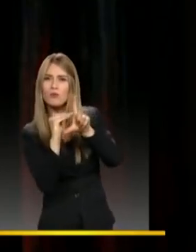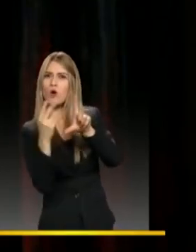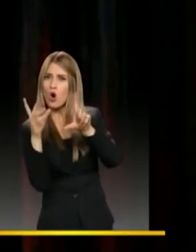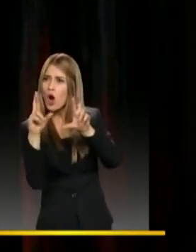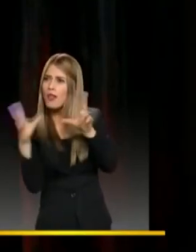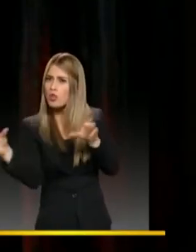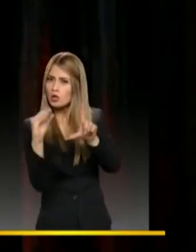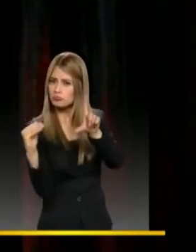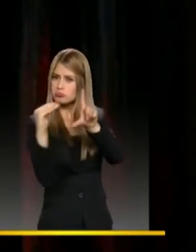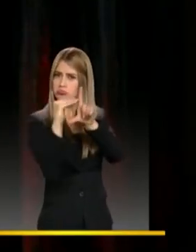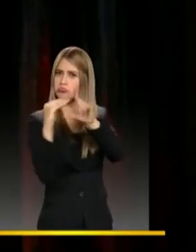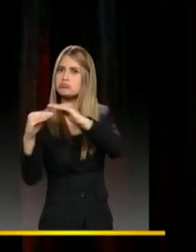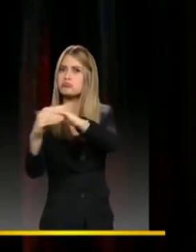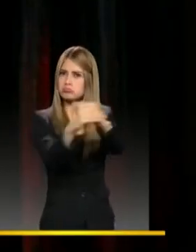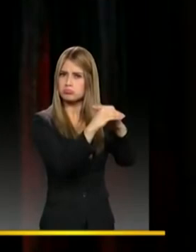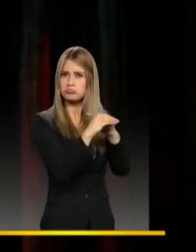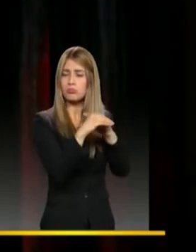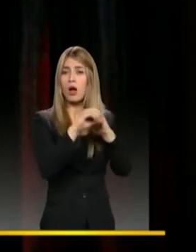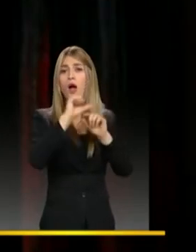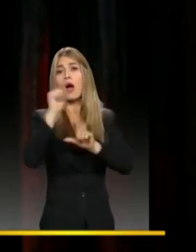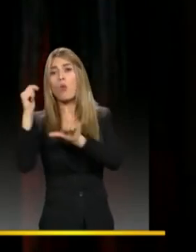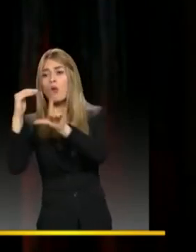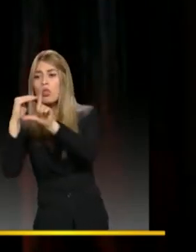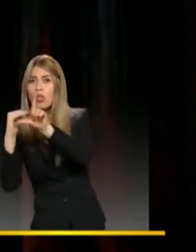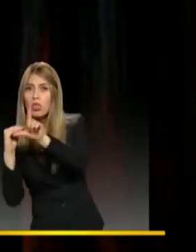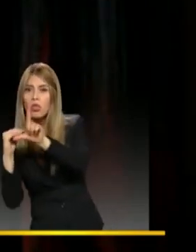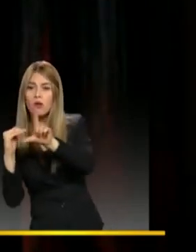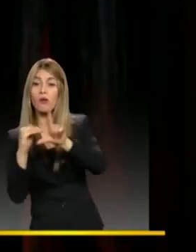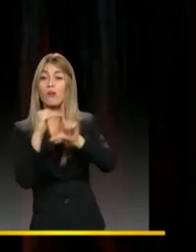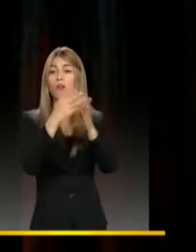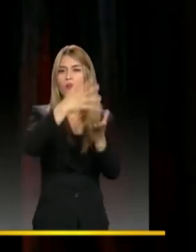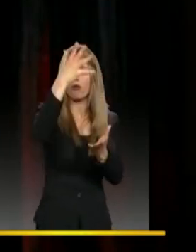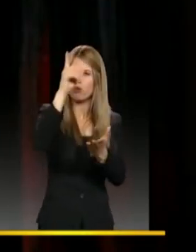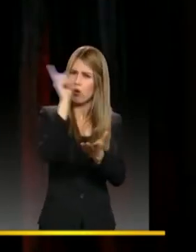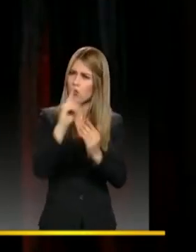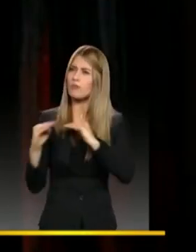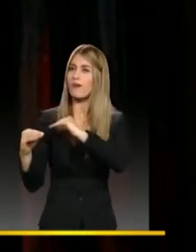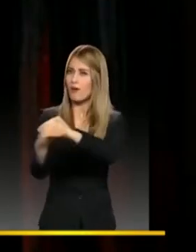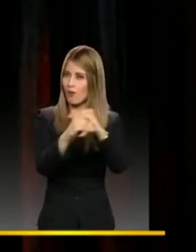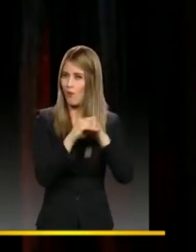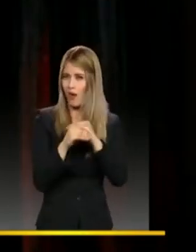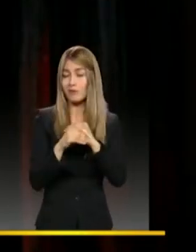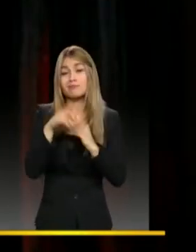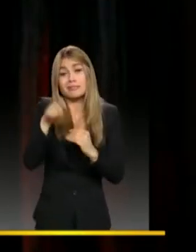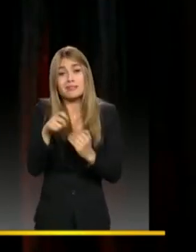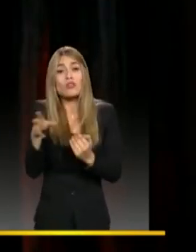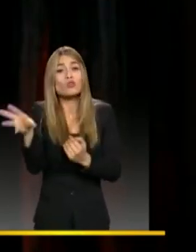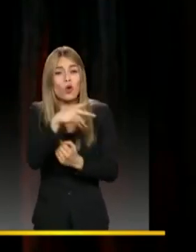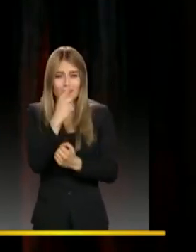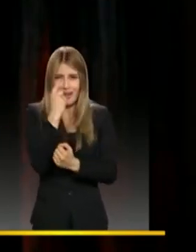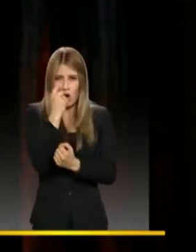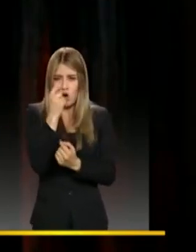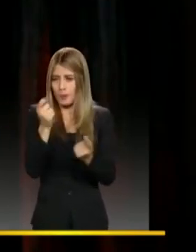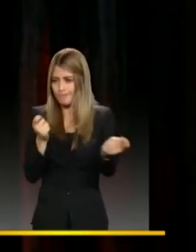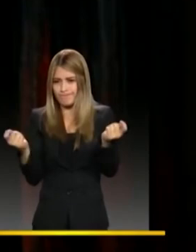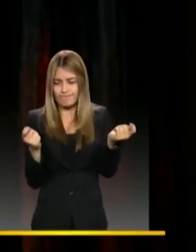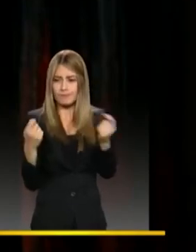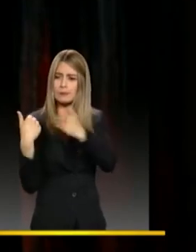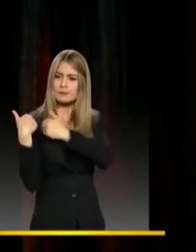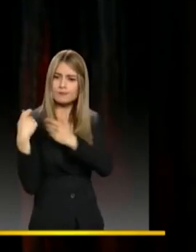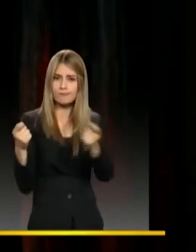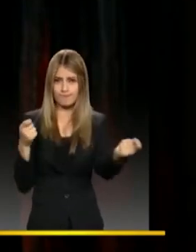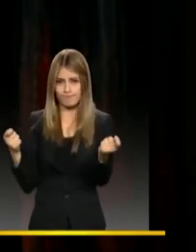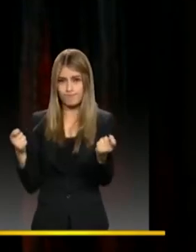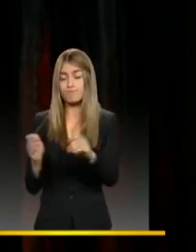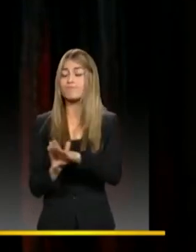manejo económico responsable. También tenemos que seguir empeñados en la lucha contra